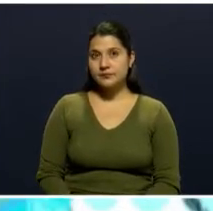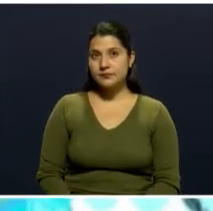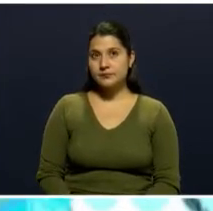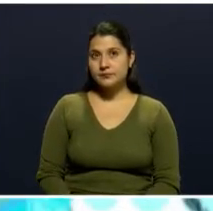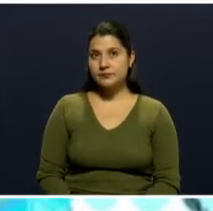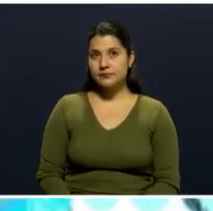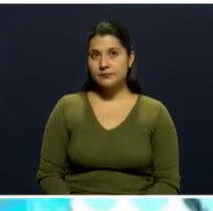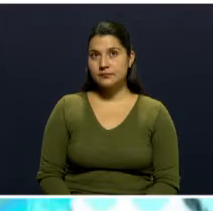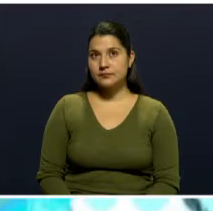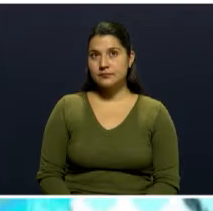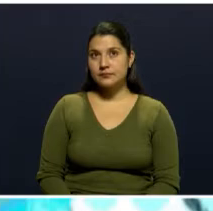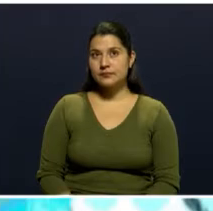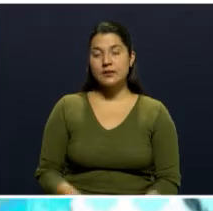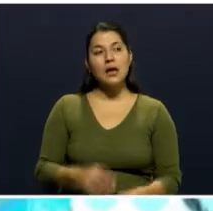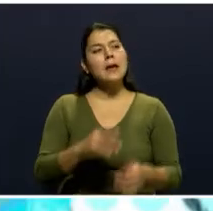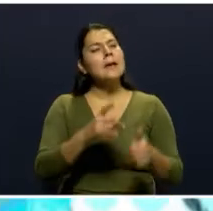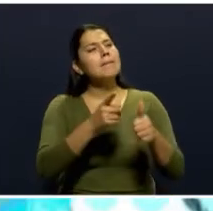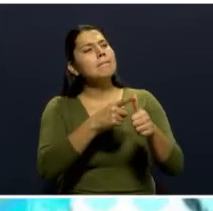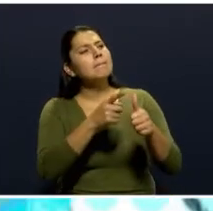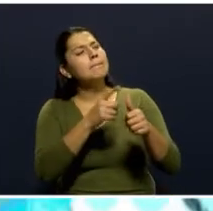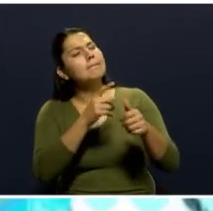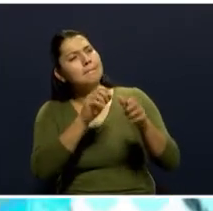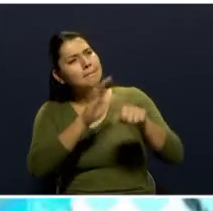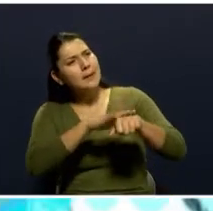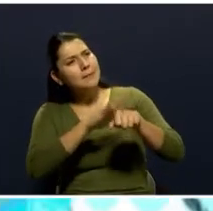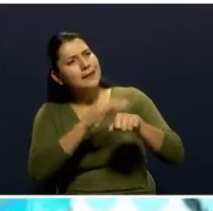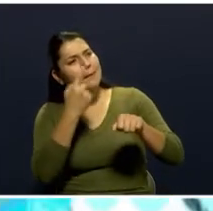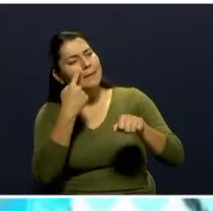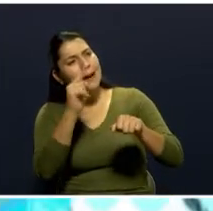¿Cuál diapositiva? ¿La primera? Ajá, correcto.